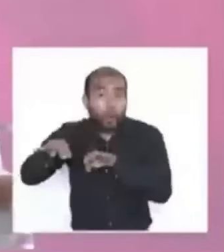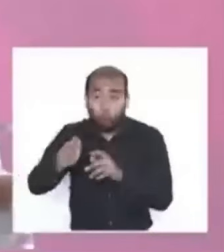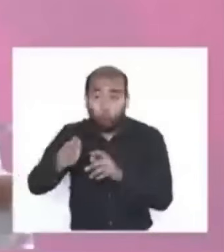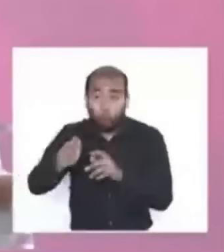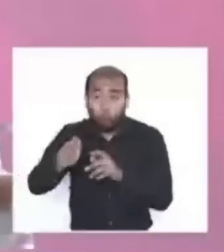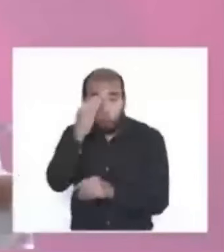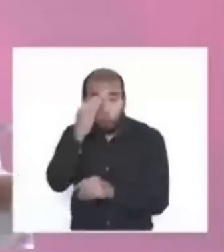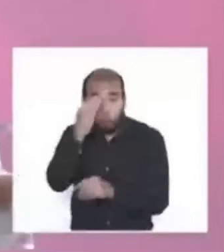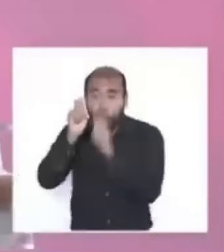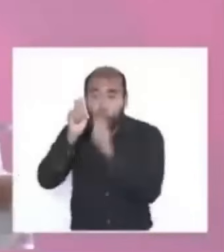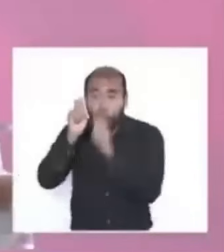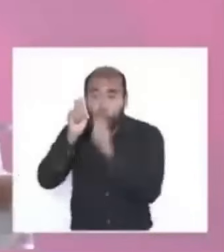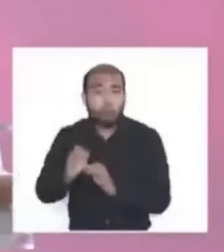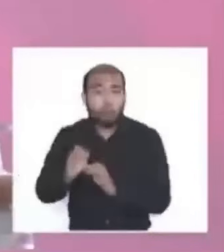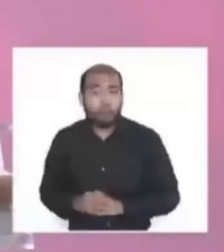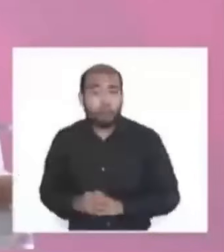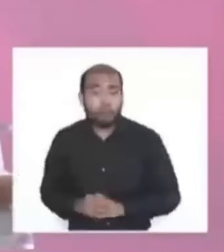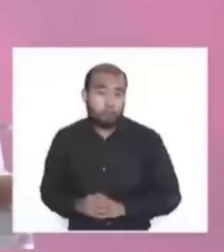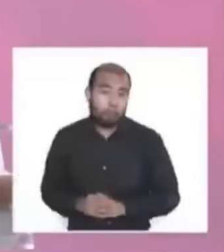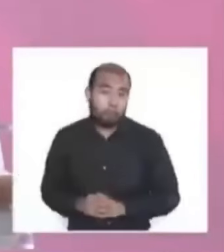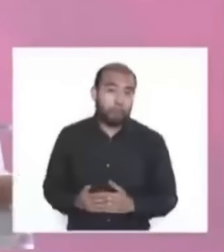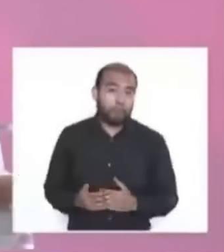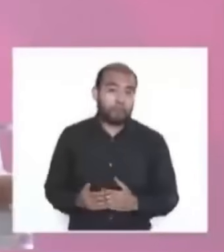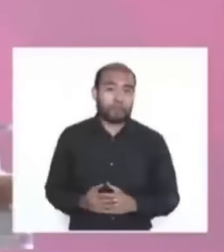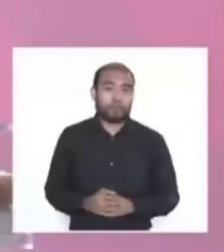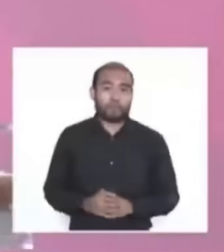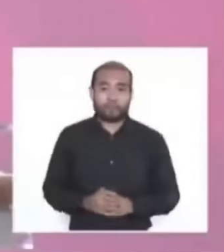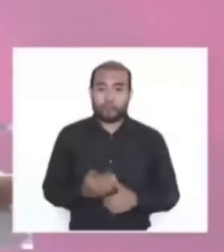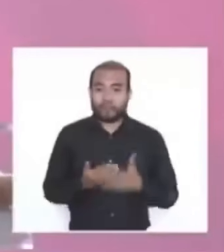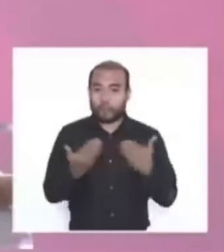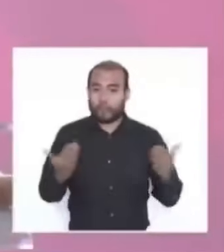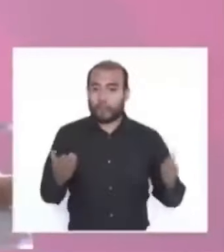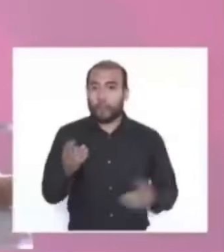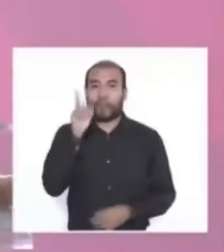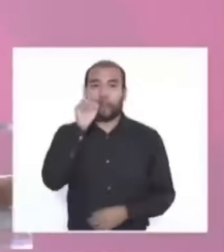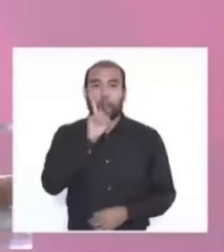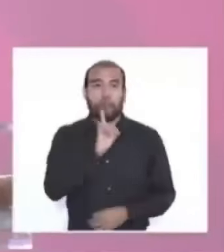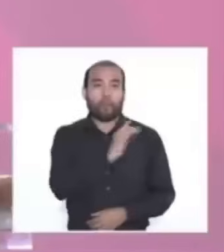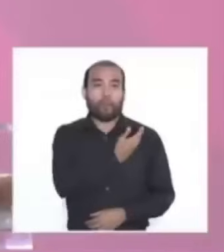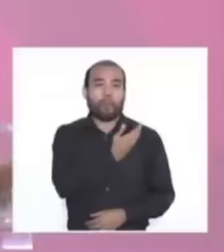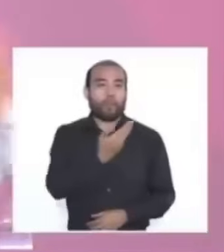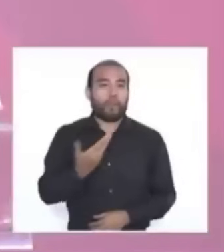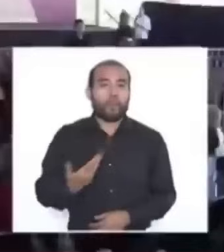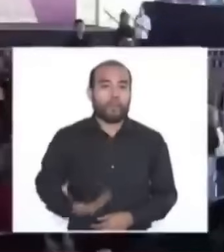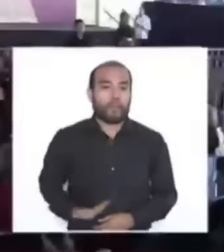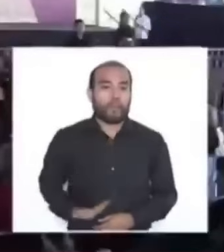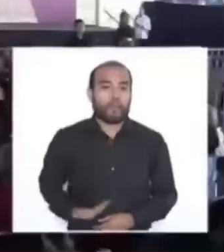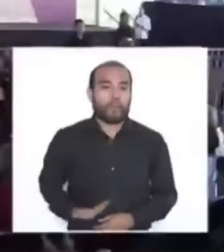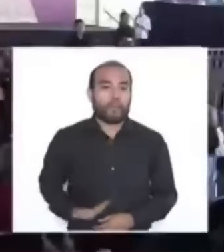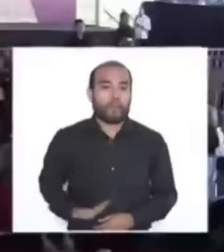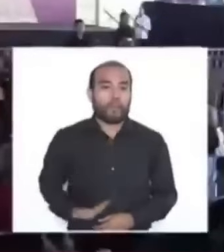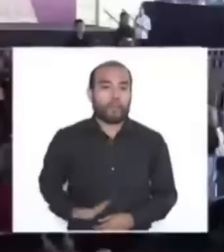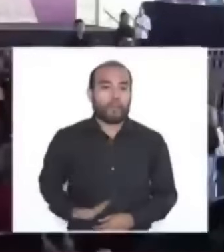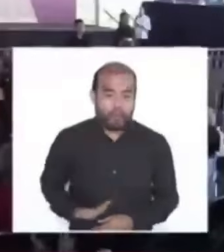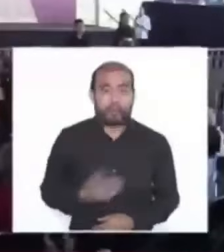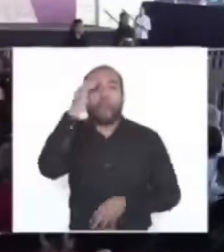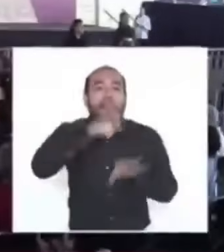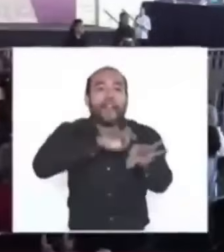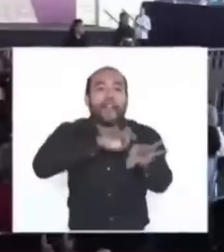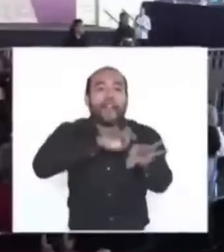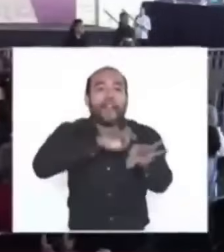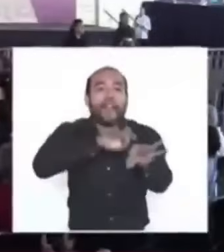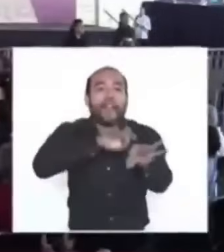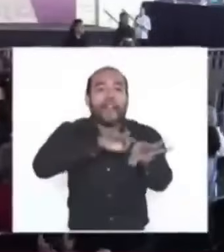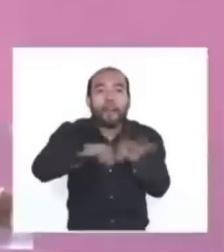Pues como va a llegar una mujer presidenta, vamos a reconocer el trabajo de las mujeres